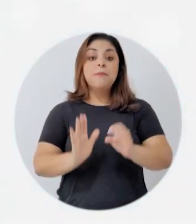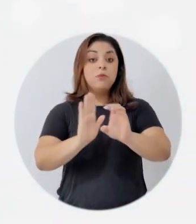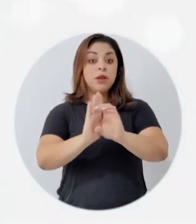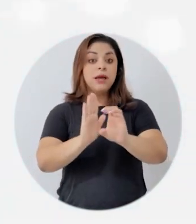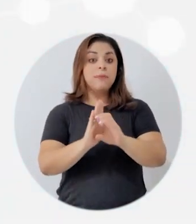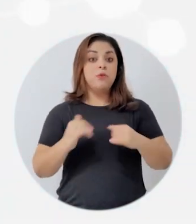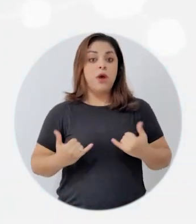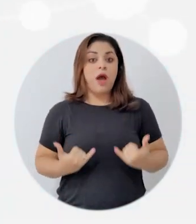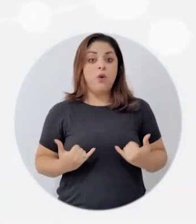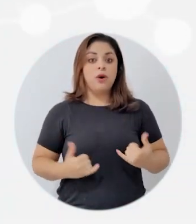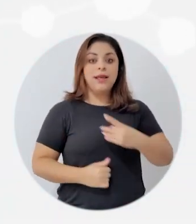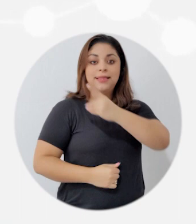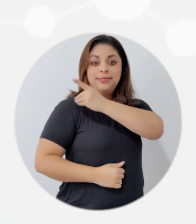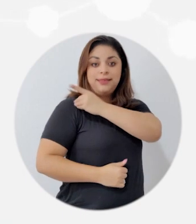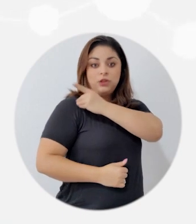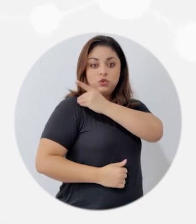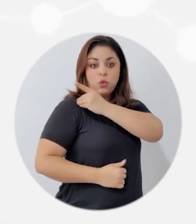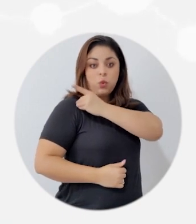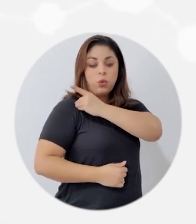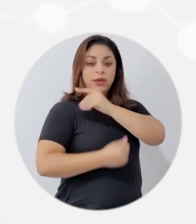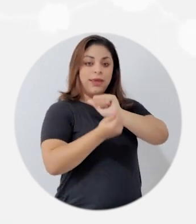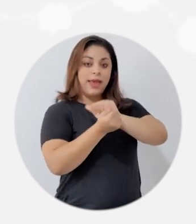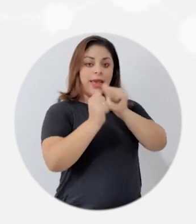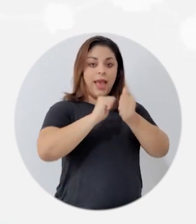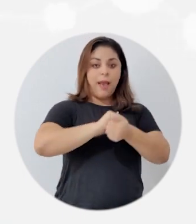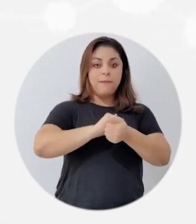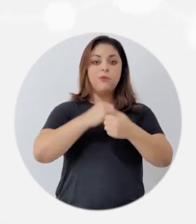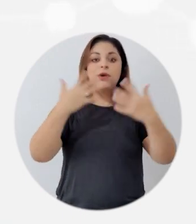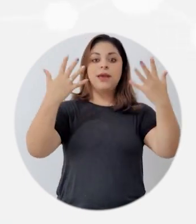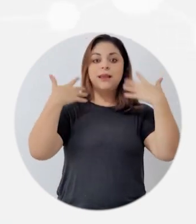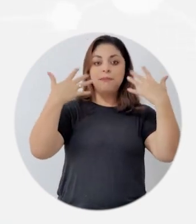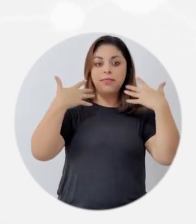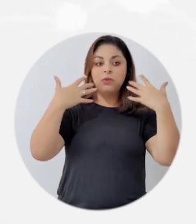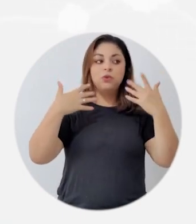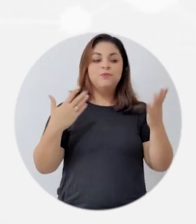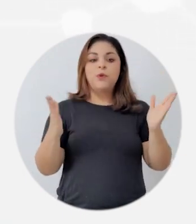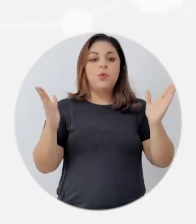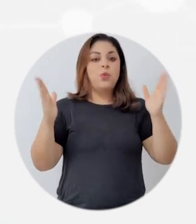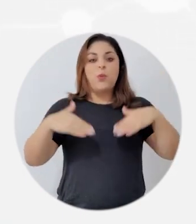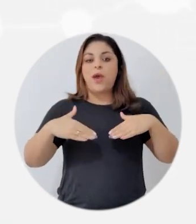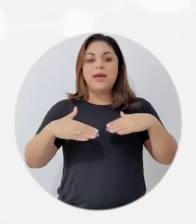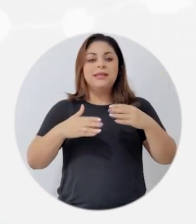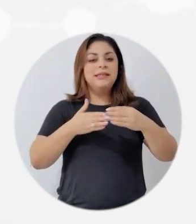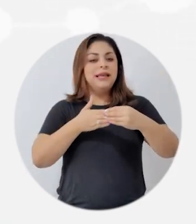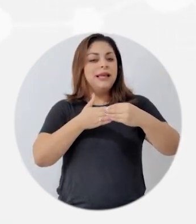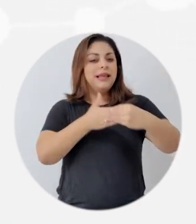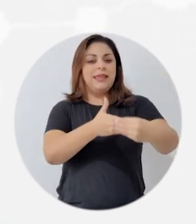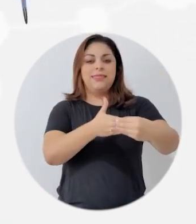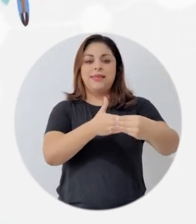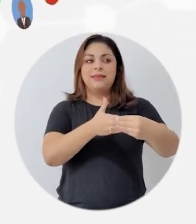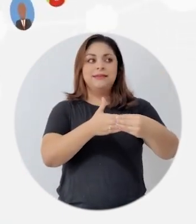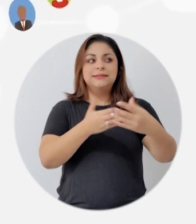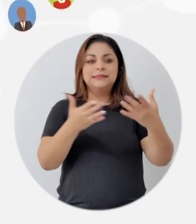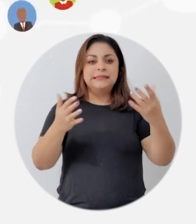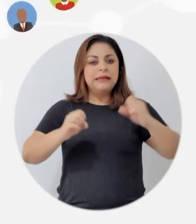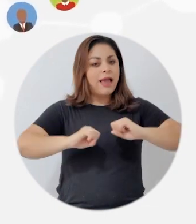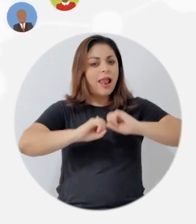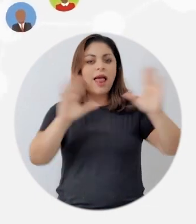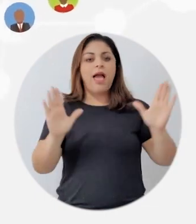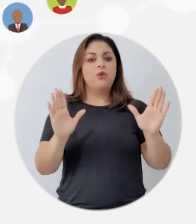la Dirección de Cambio Climático, que no hay un liderazgo claro como tal vez sí lo había en el